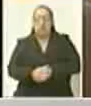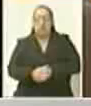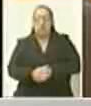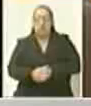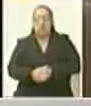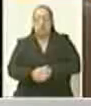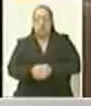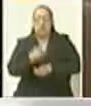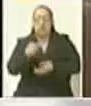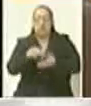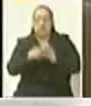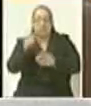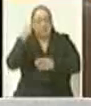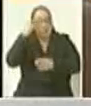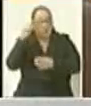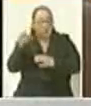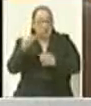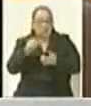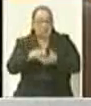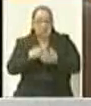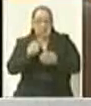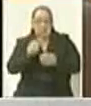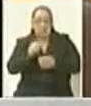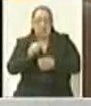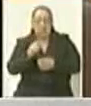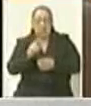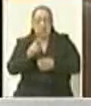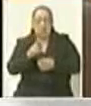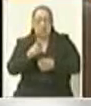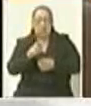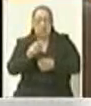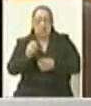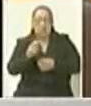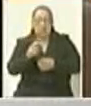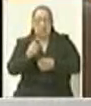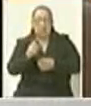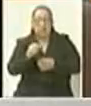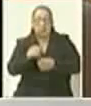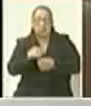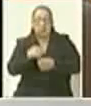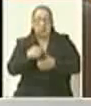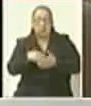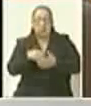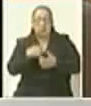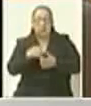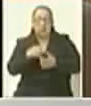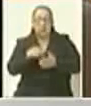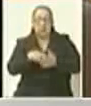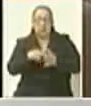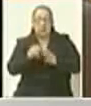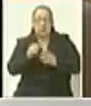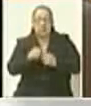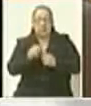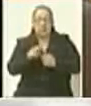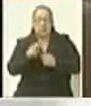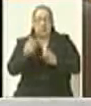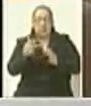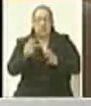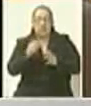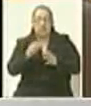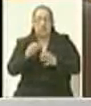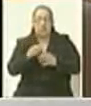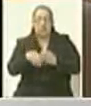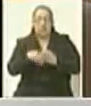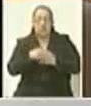Esta reflexión lo hago, señor presidente, porque SEDAPAL año a año tiene que incrementar su presupuesto en 18%